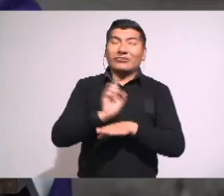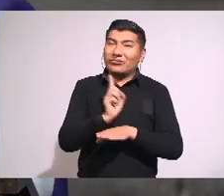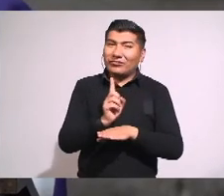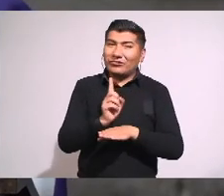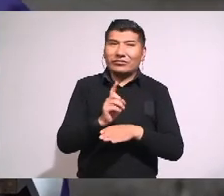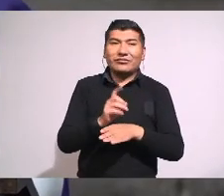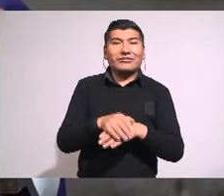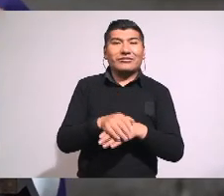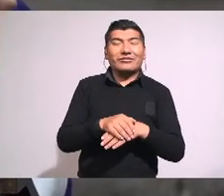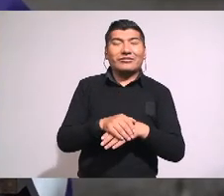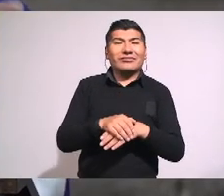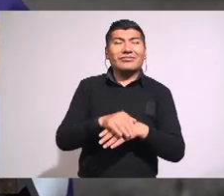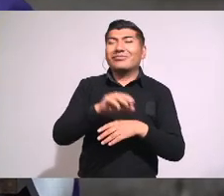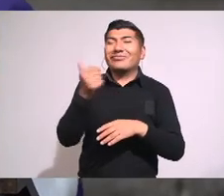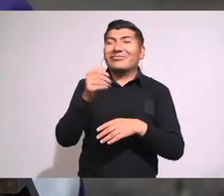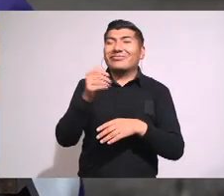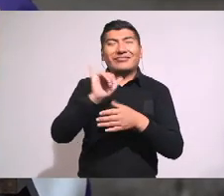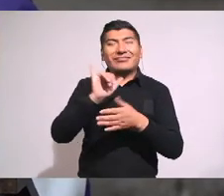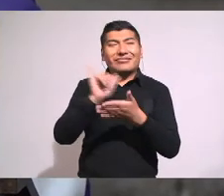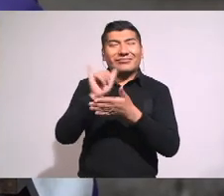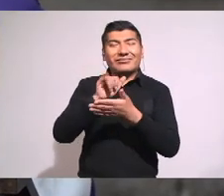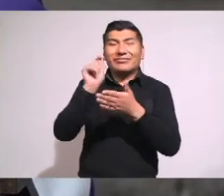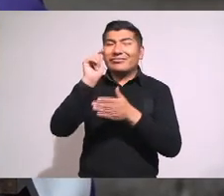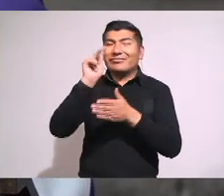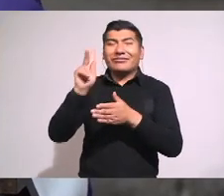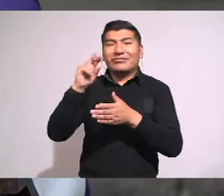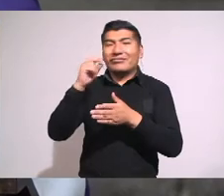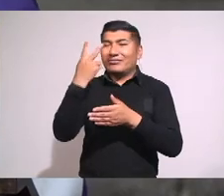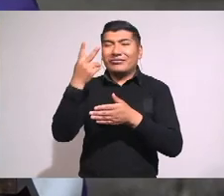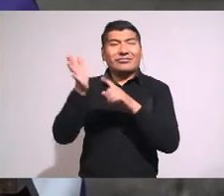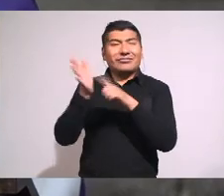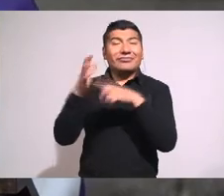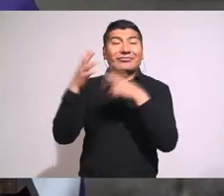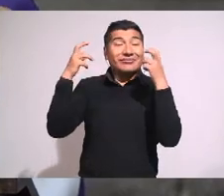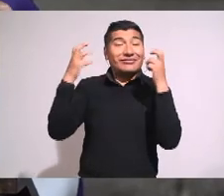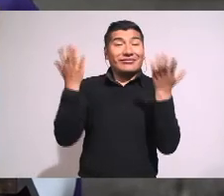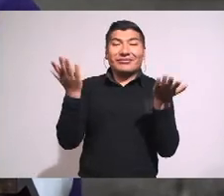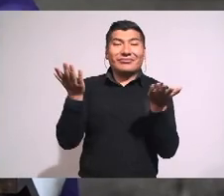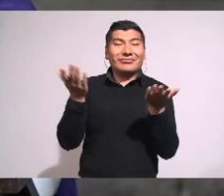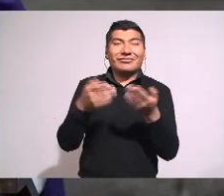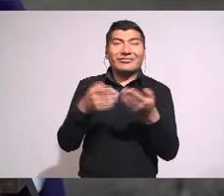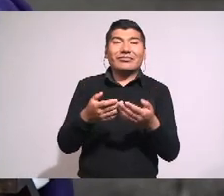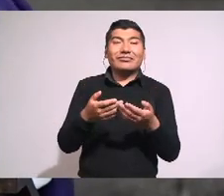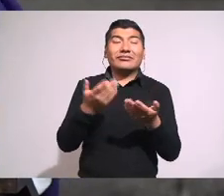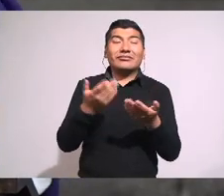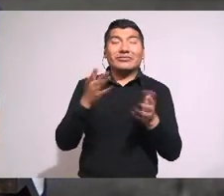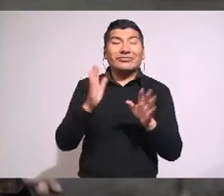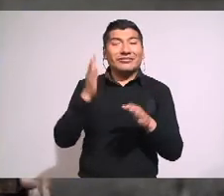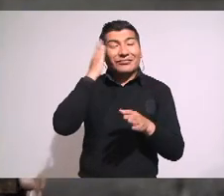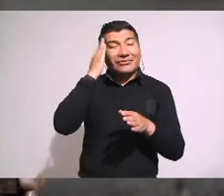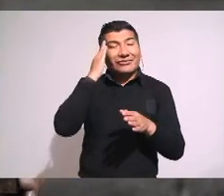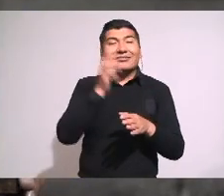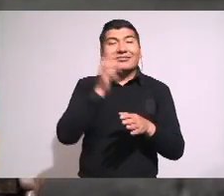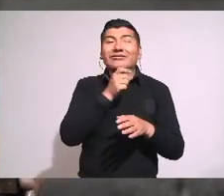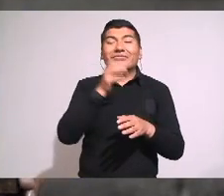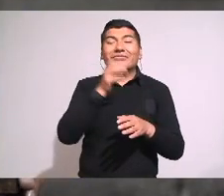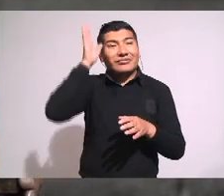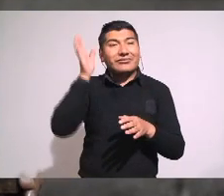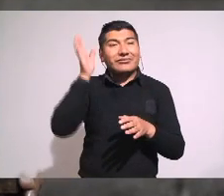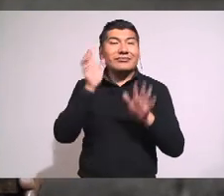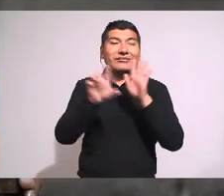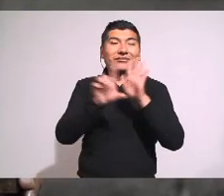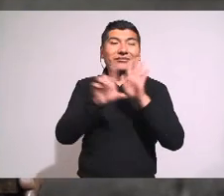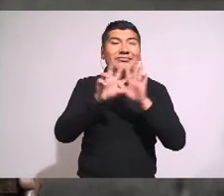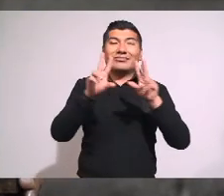Ni en las telenovelas, que son un poco exageradas, no se ve ese tema. No han sabido el protagonismo de la suegra o del suegro, no